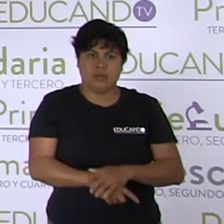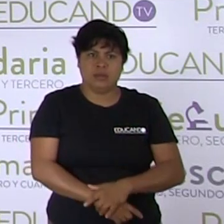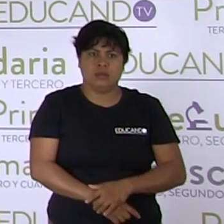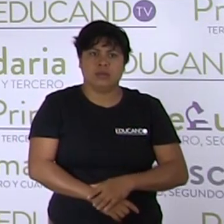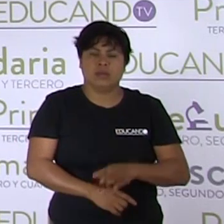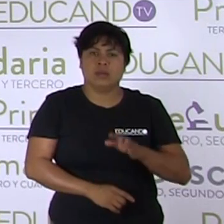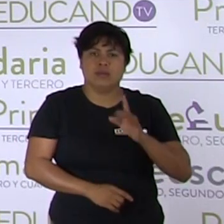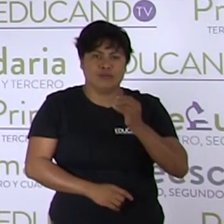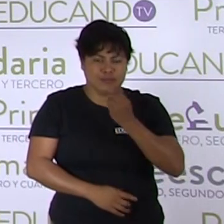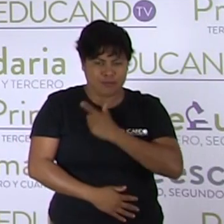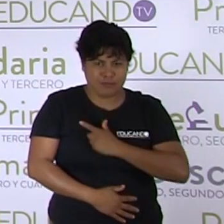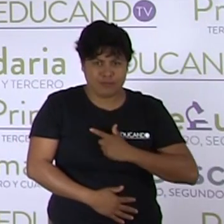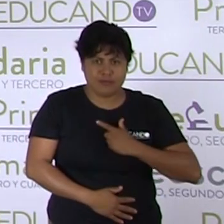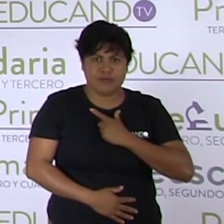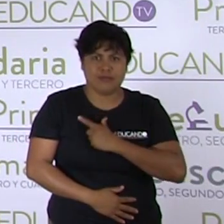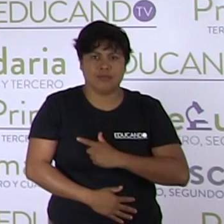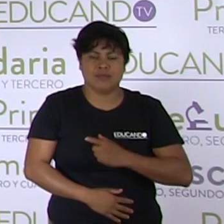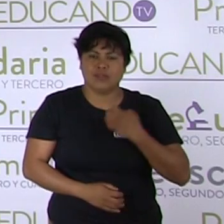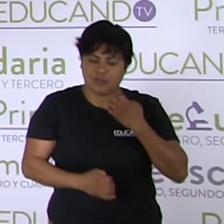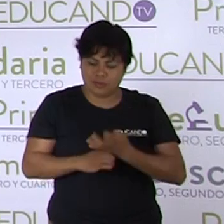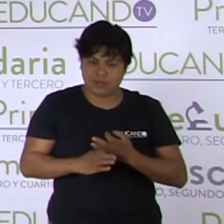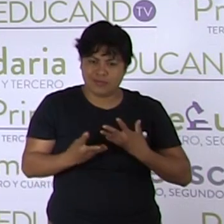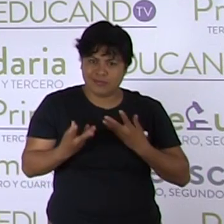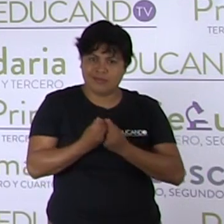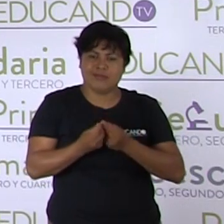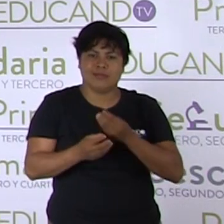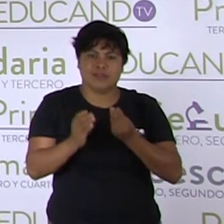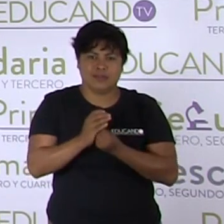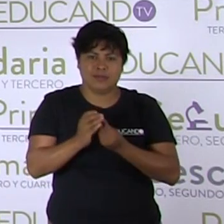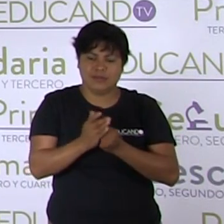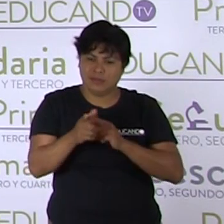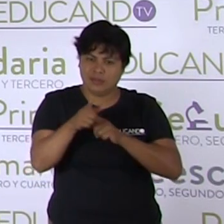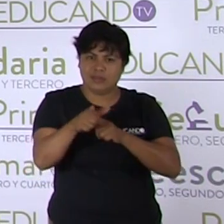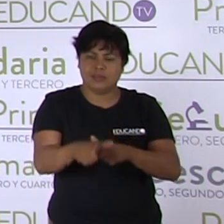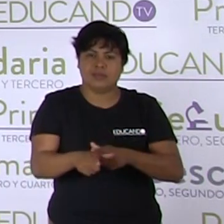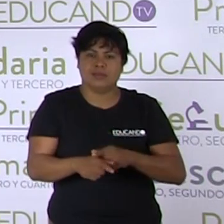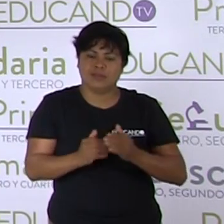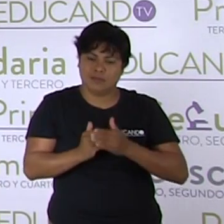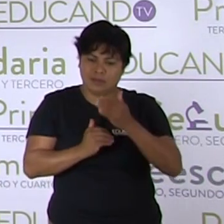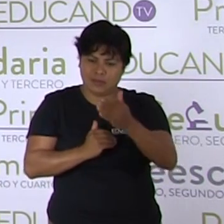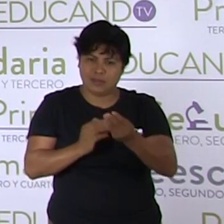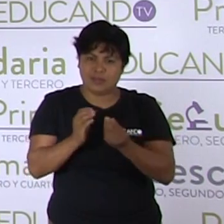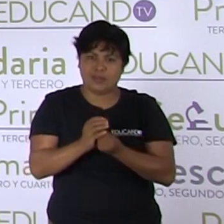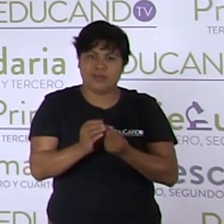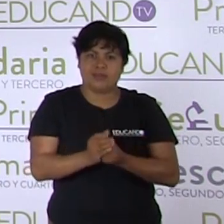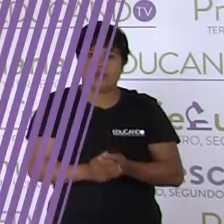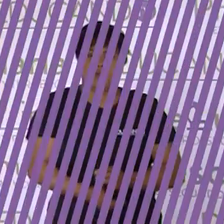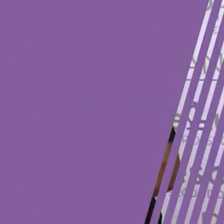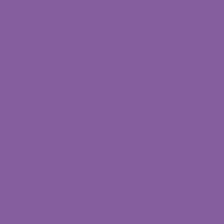un enorme gusto estar en esta sesión. Continuamos en la siguiente.